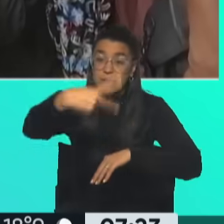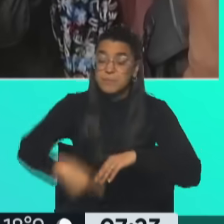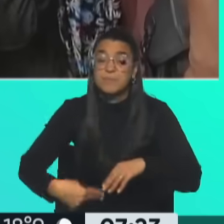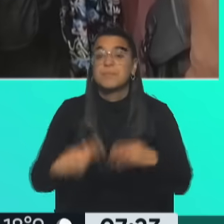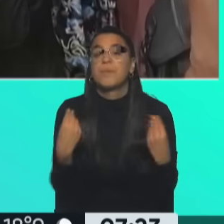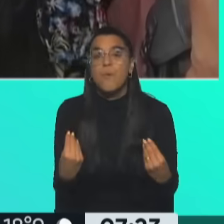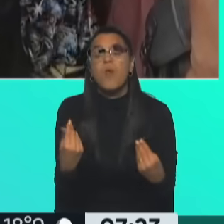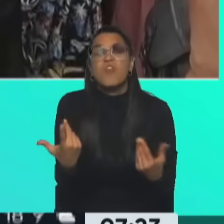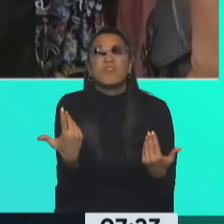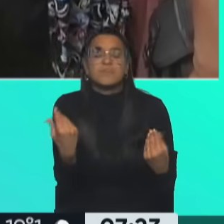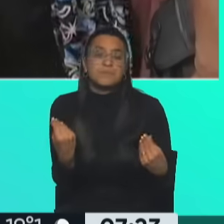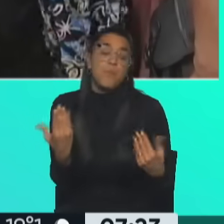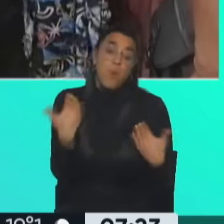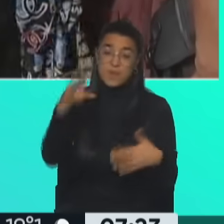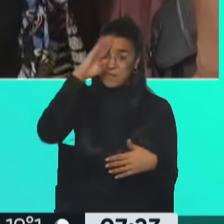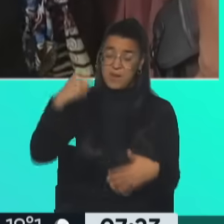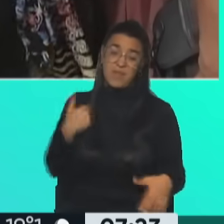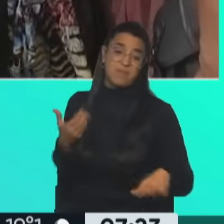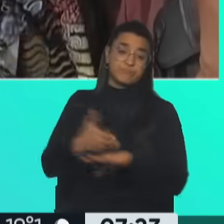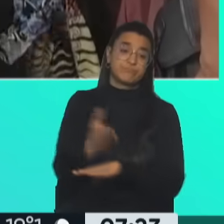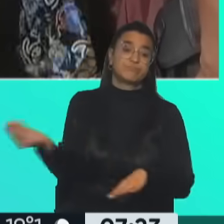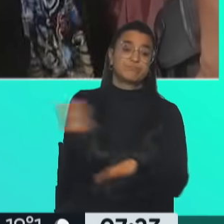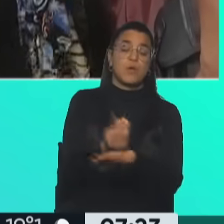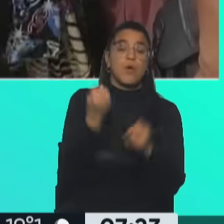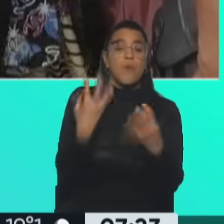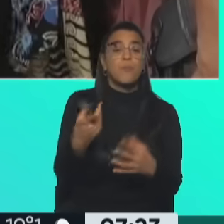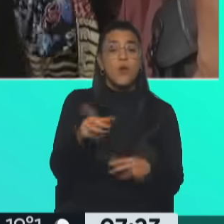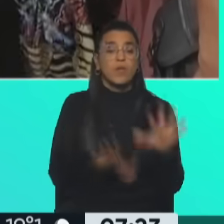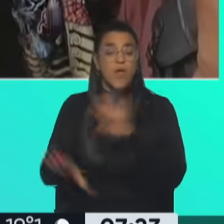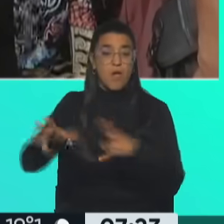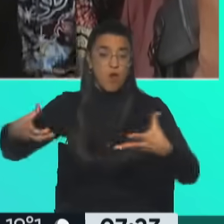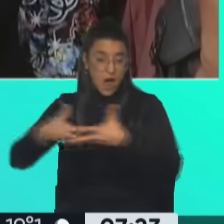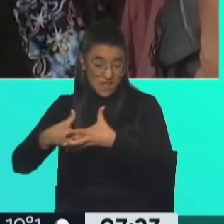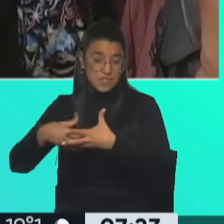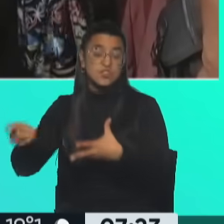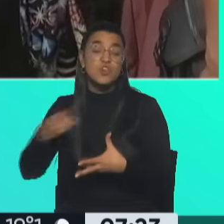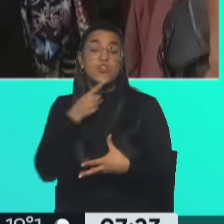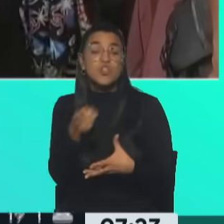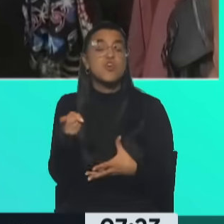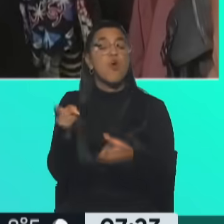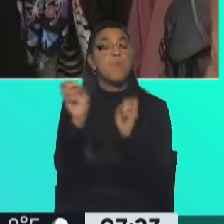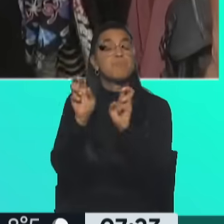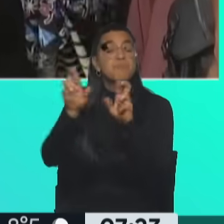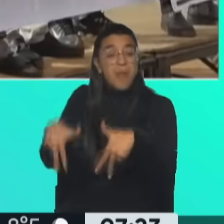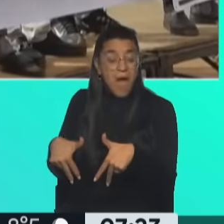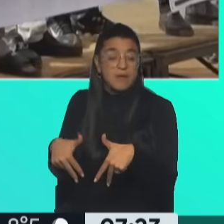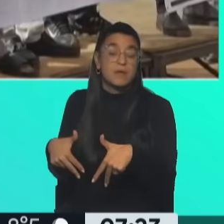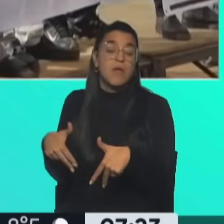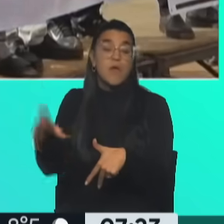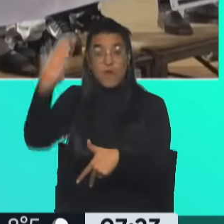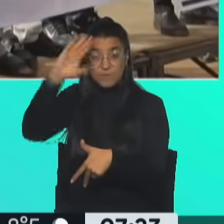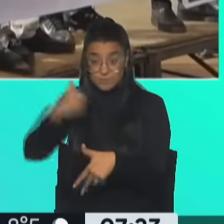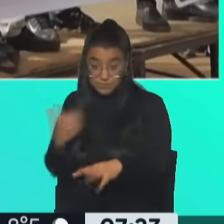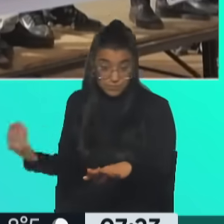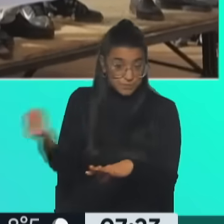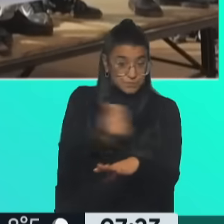Bueno, una posible intervención militar, porque la CDAO lo que dijo era que planeaba el uso de la fuerza en el caso de